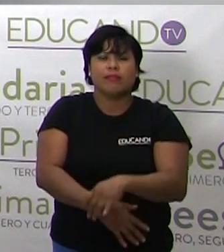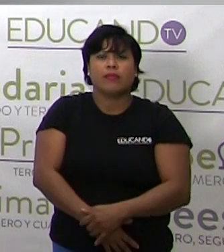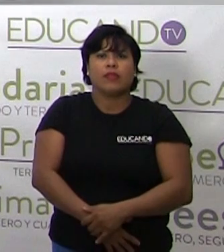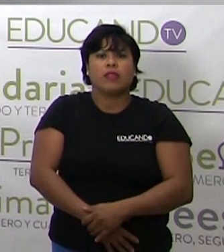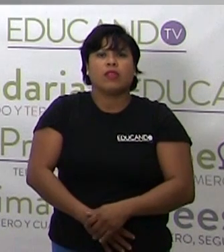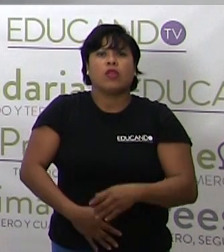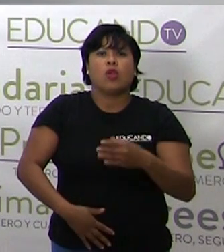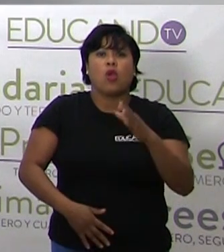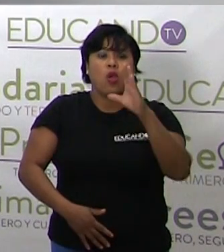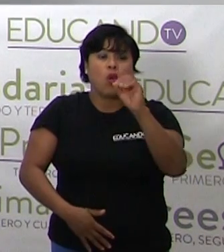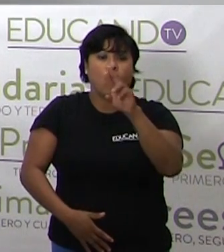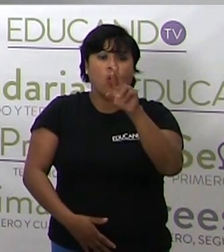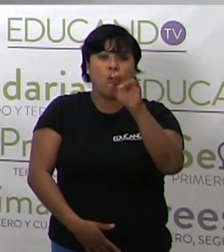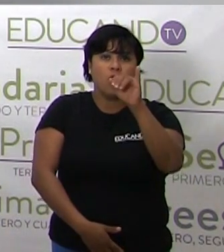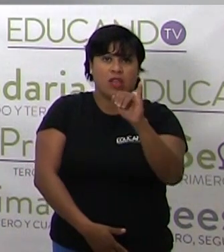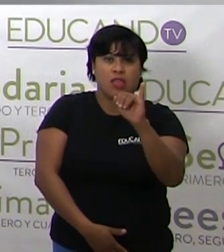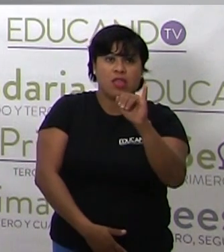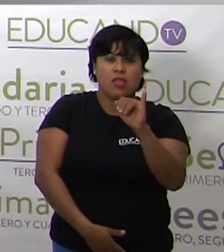corrí